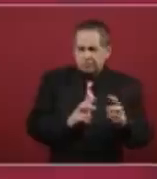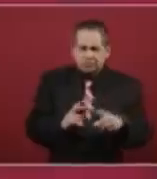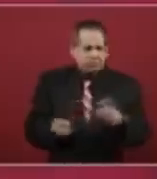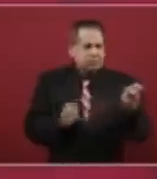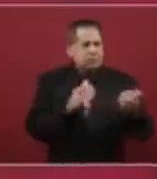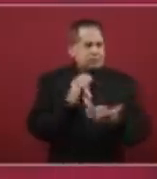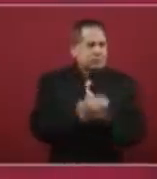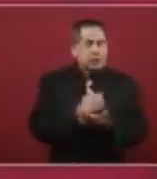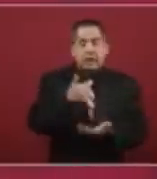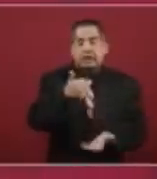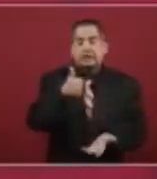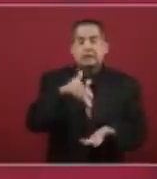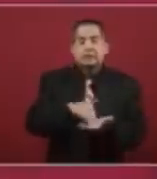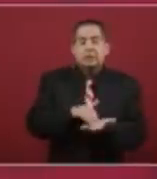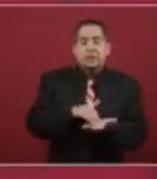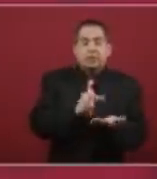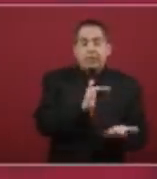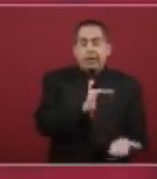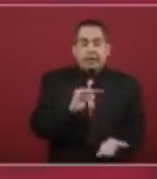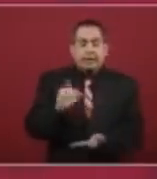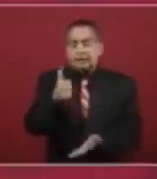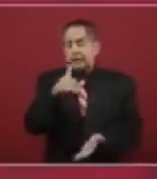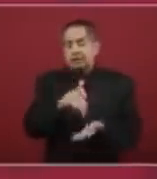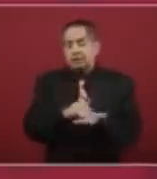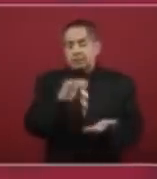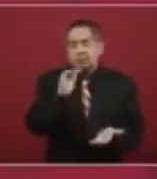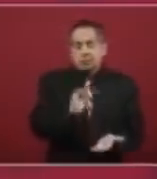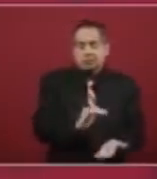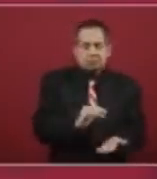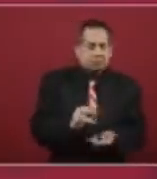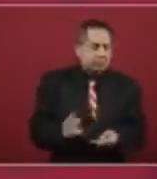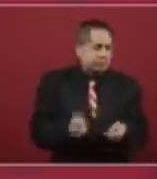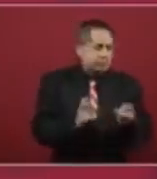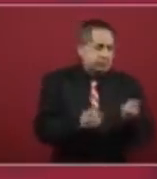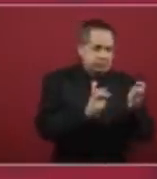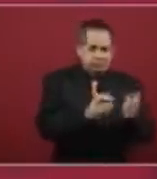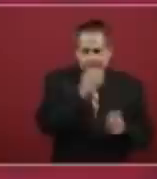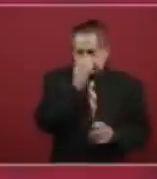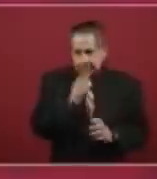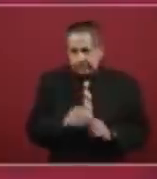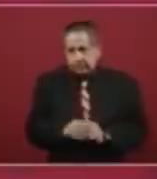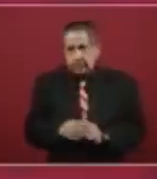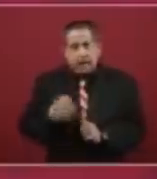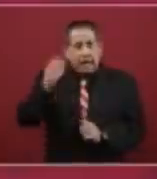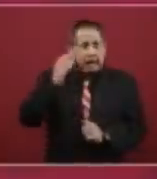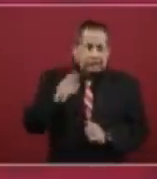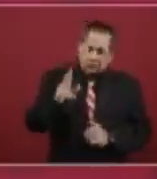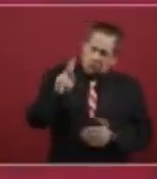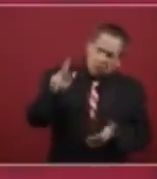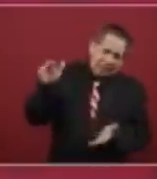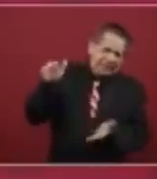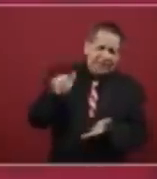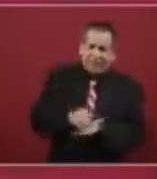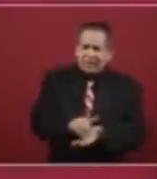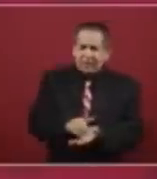6,000 barriles ayer de los ductos, pero se robaban 80,000.